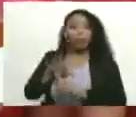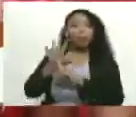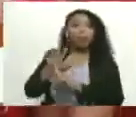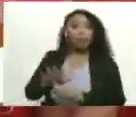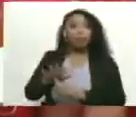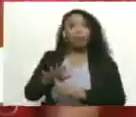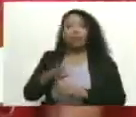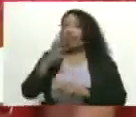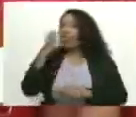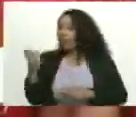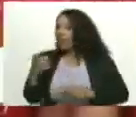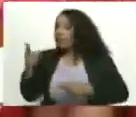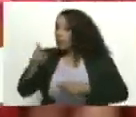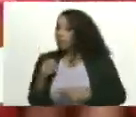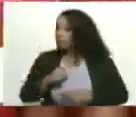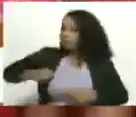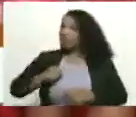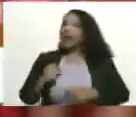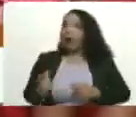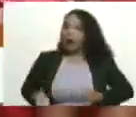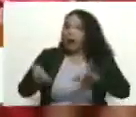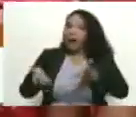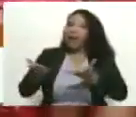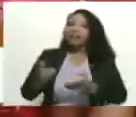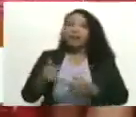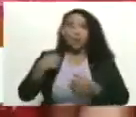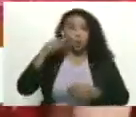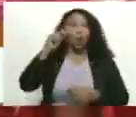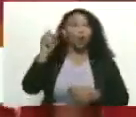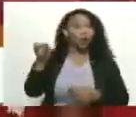Nos presionan. Grita, le dio ese codazo.